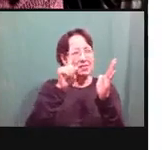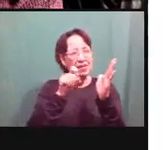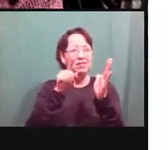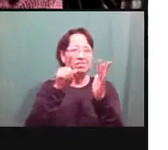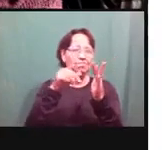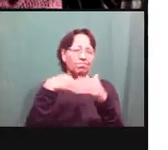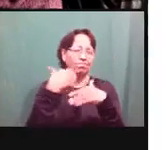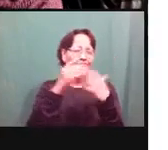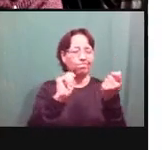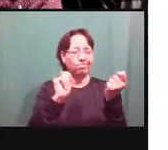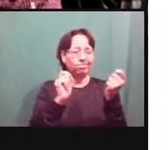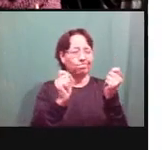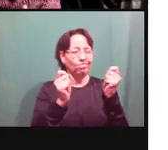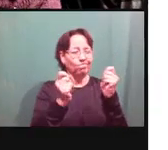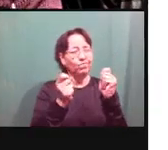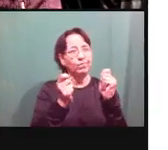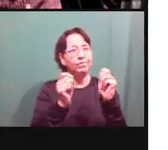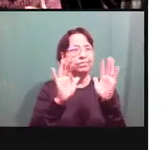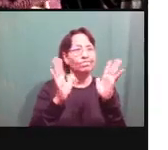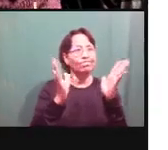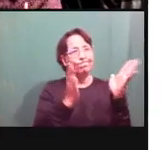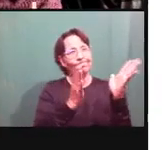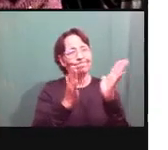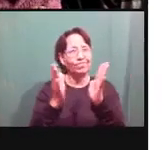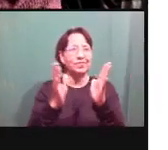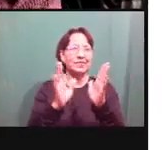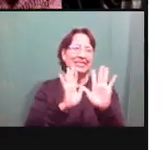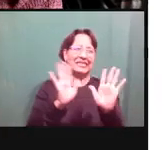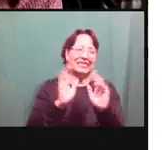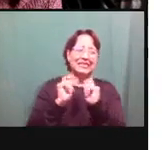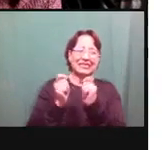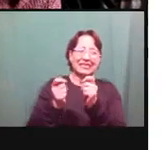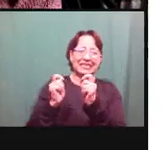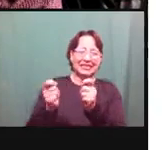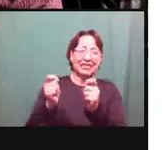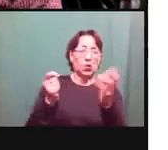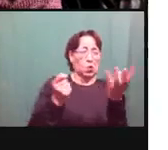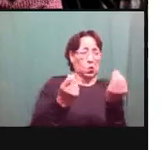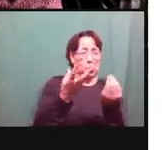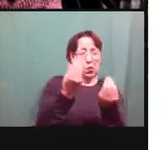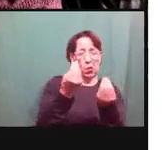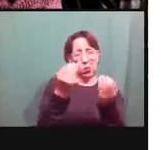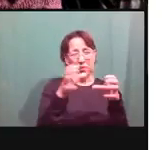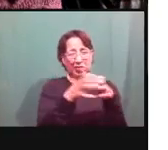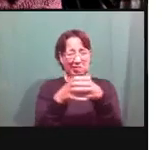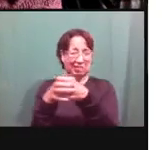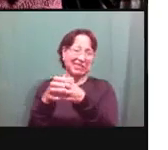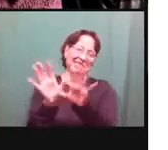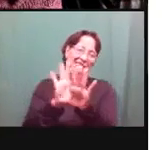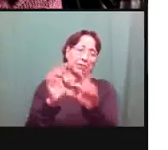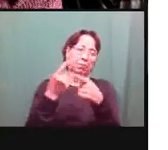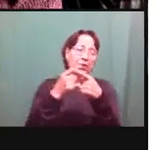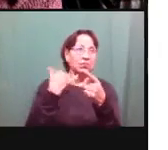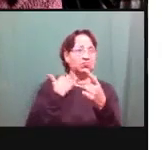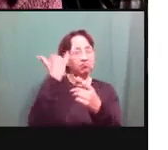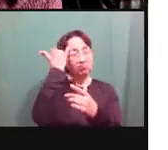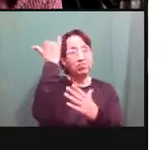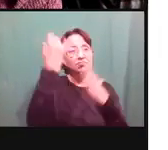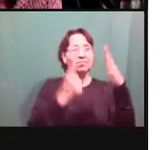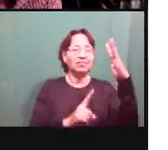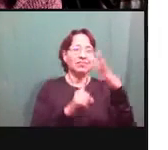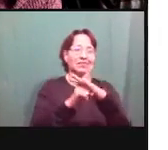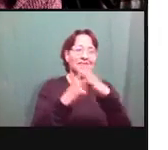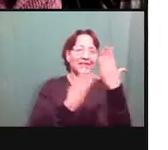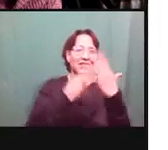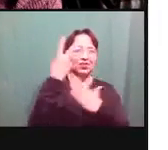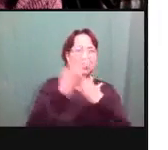transformación, donde ya estaban dejando como de ser esta herencia o generaciones de pandillas, y crearon un proyecto en articulación con la Universidad